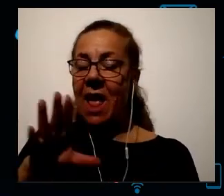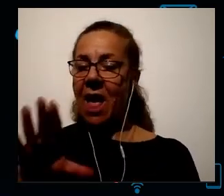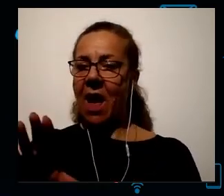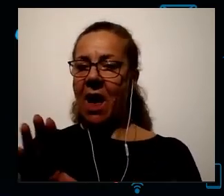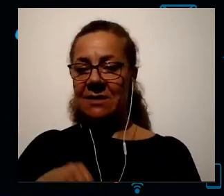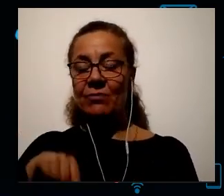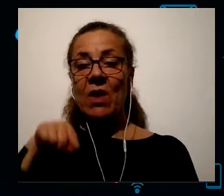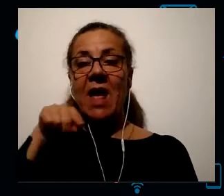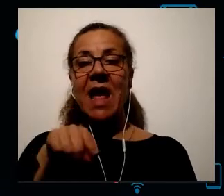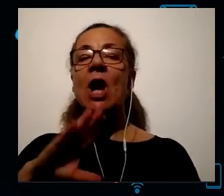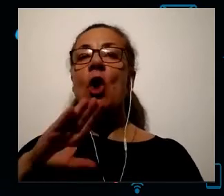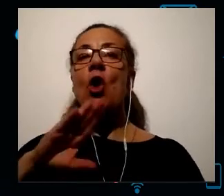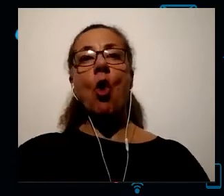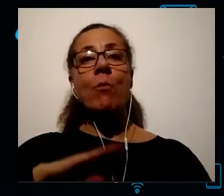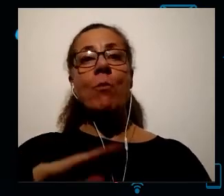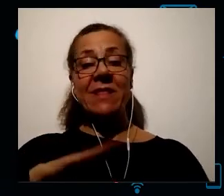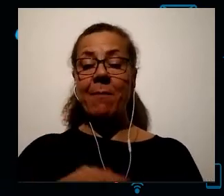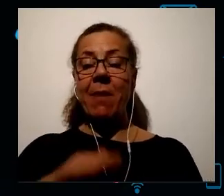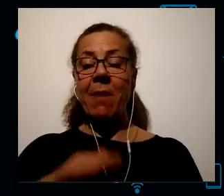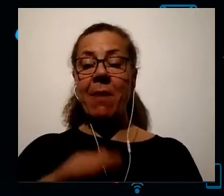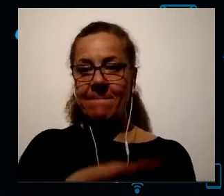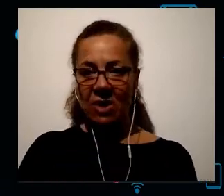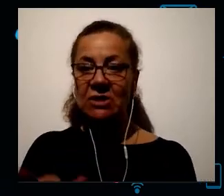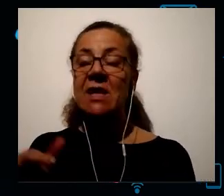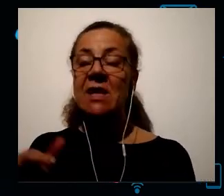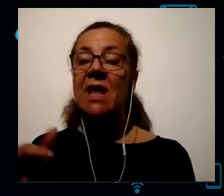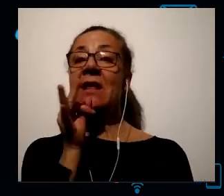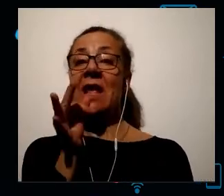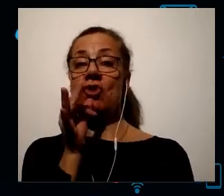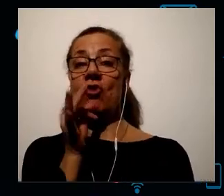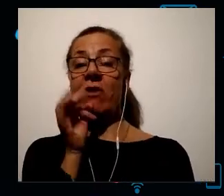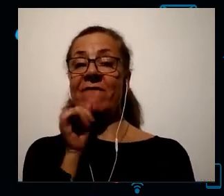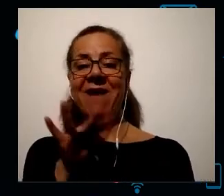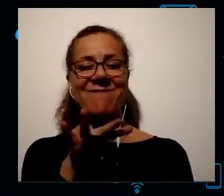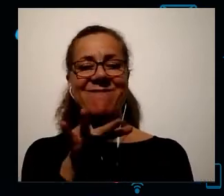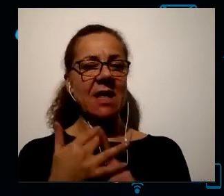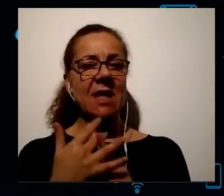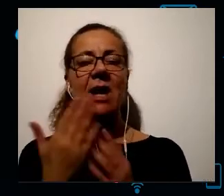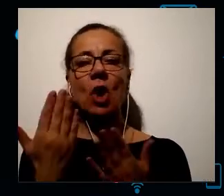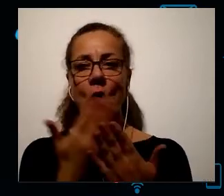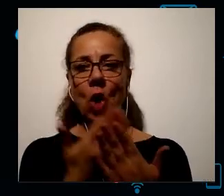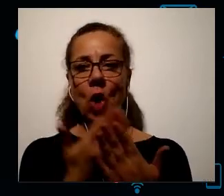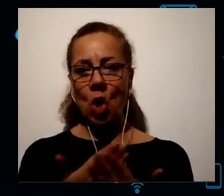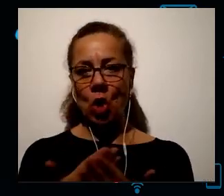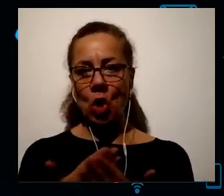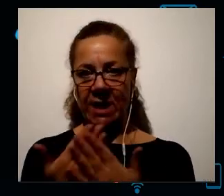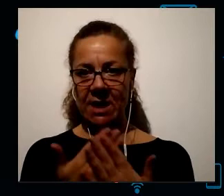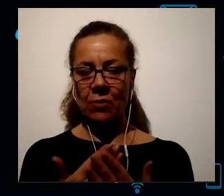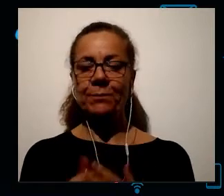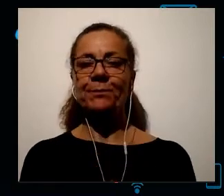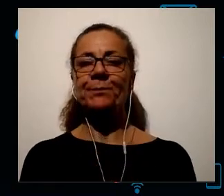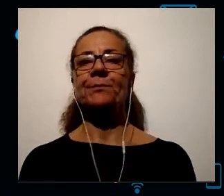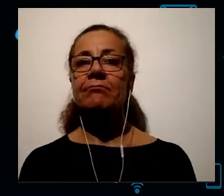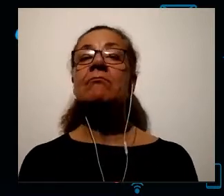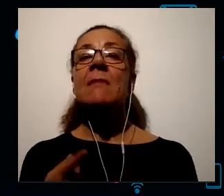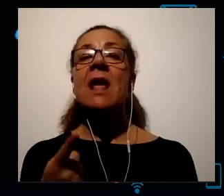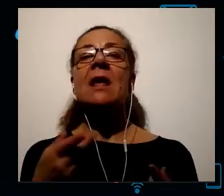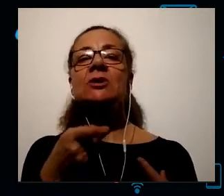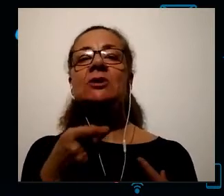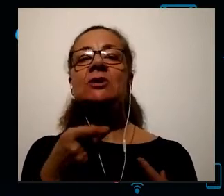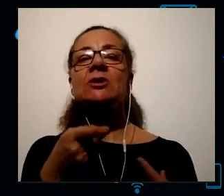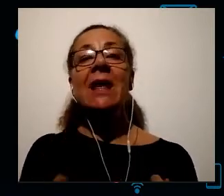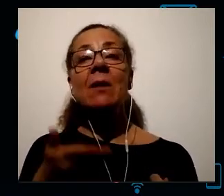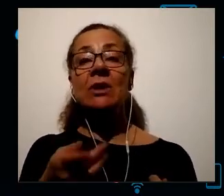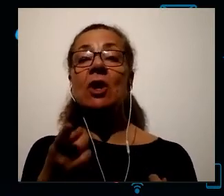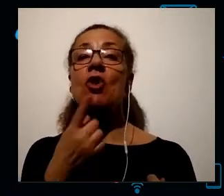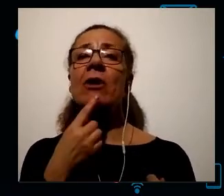esa competencia en el caso de los menores que todavía están en el entorno escolar y para eso es importante algo de lo que hacía